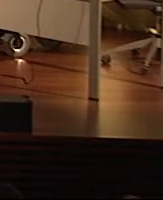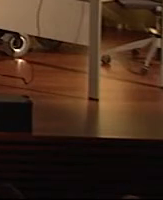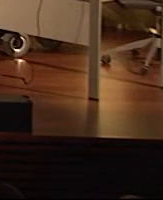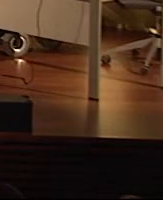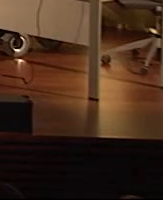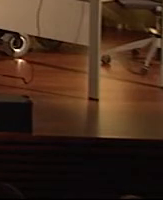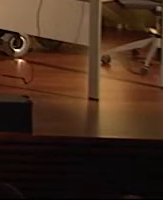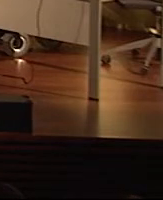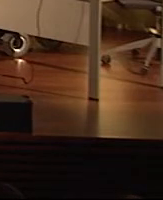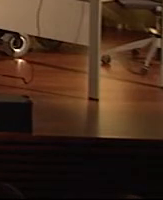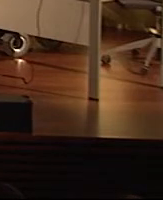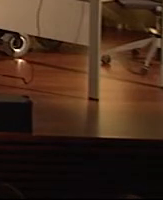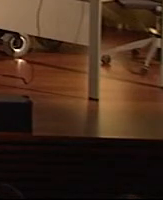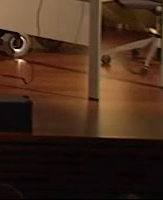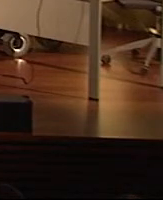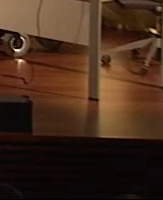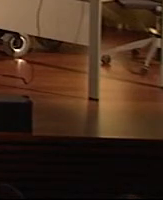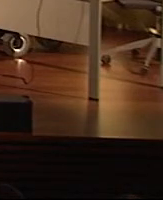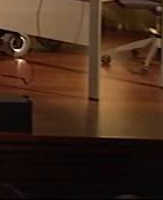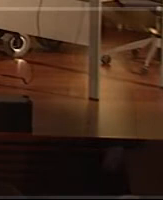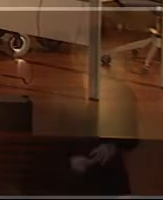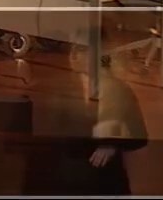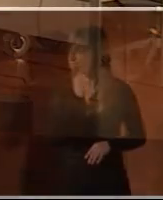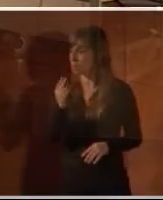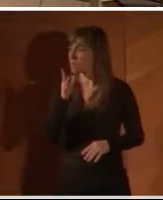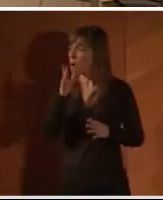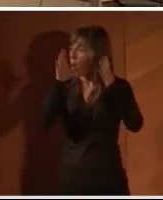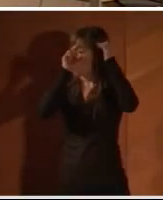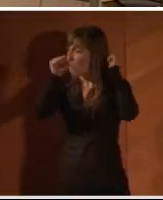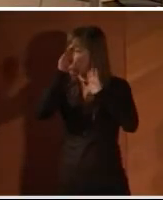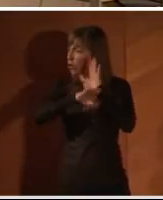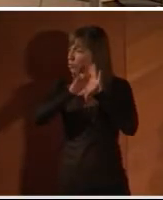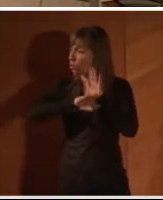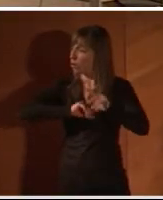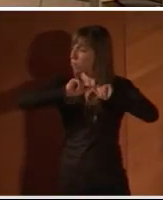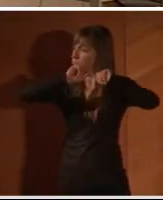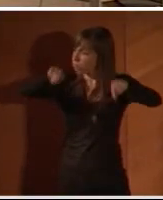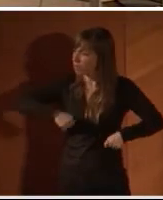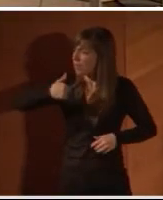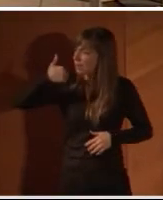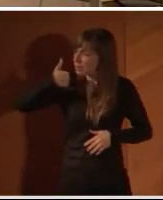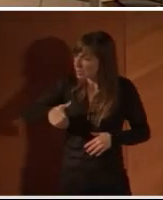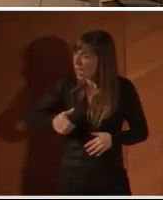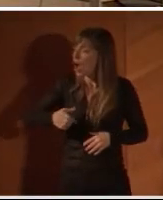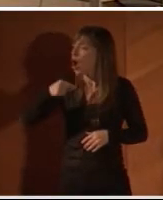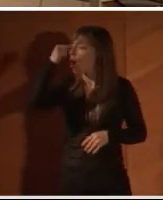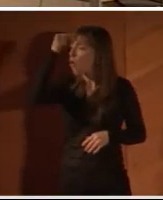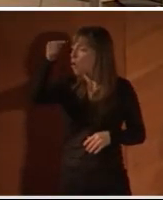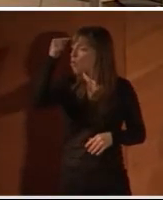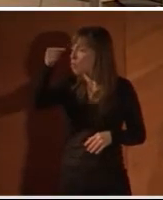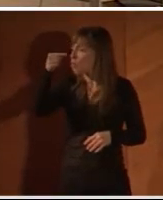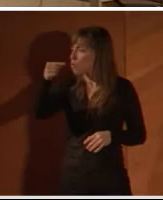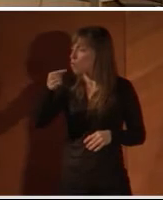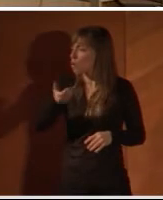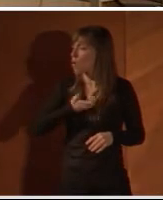Muchas gracias por vuestro compromiso. Ahora ya con este protocolo firmado, uno a uno y por orden alfabético de